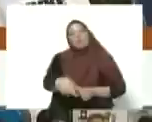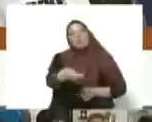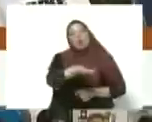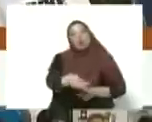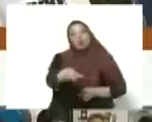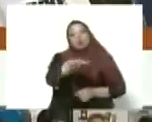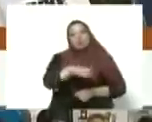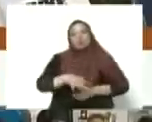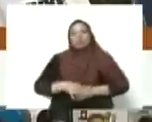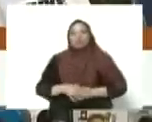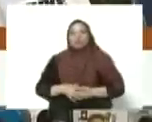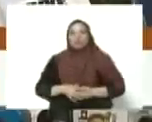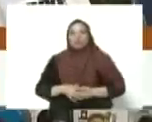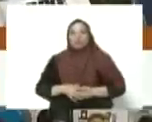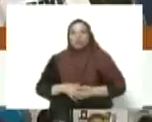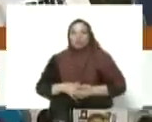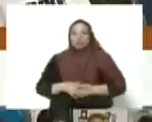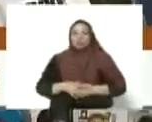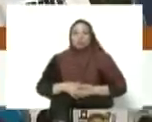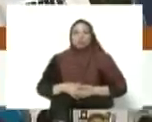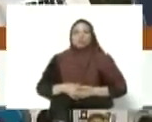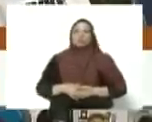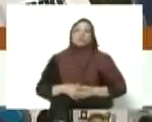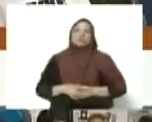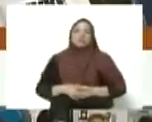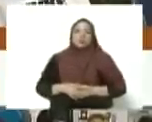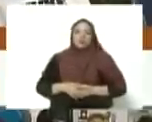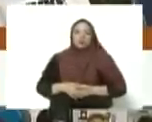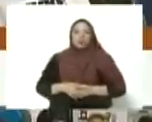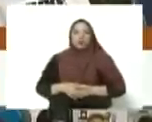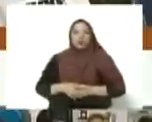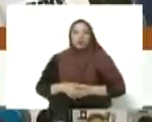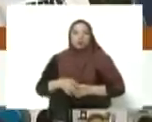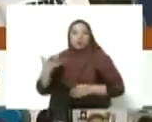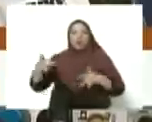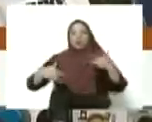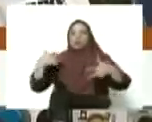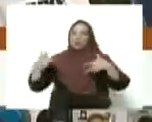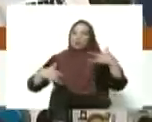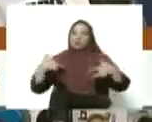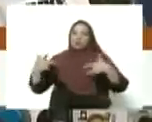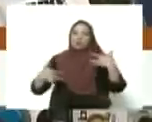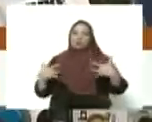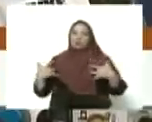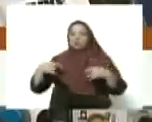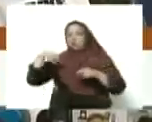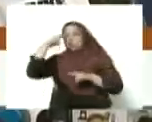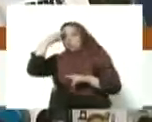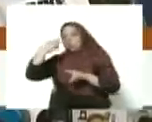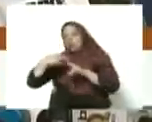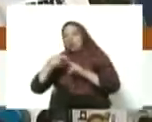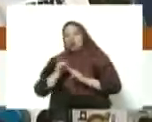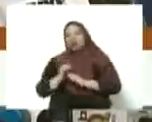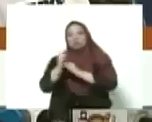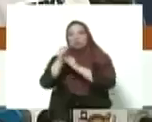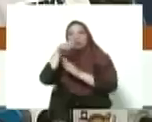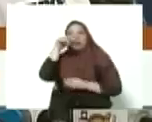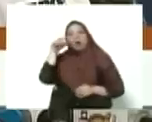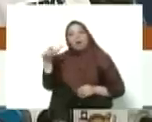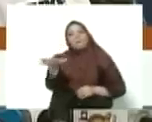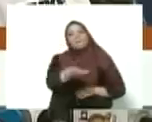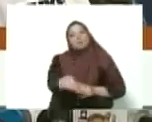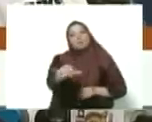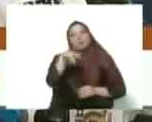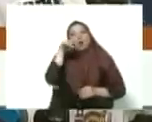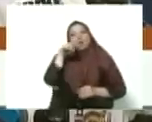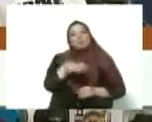entre los pueblos. Así que bueno, muy contento por esta actividad. Me honro en dirigir la palabra al